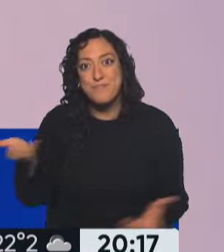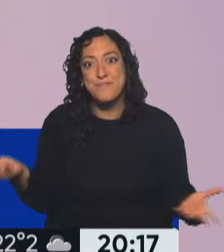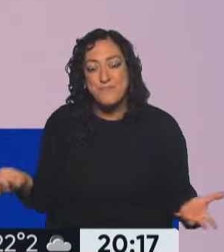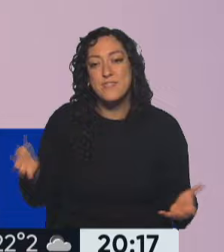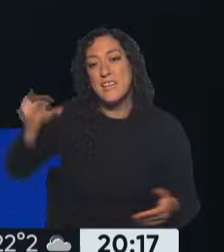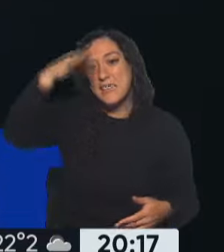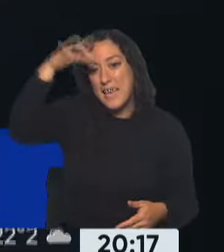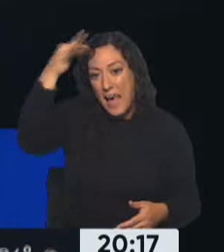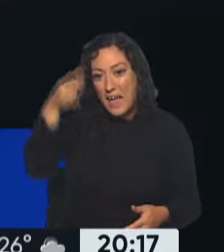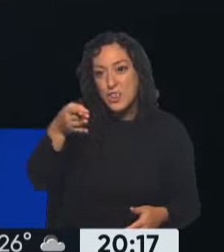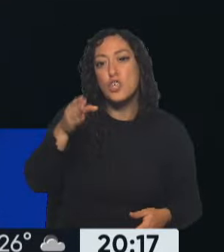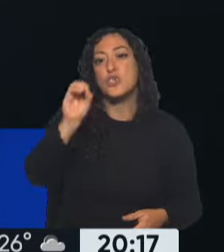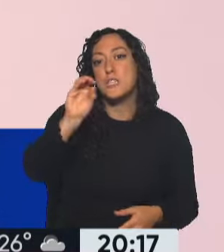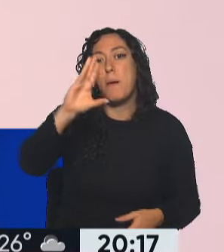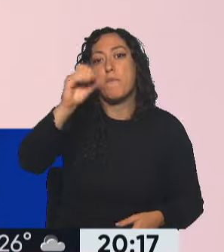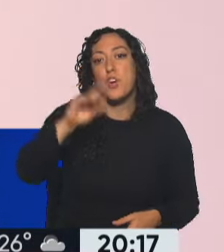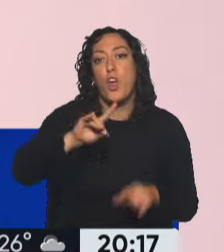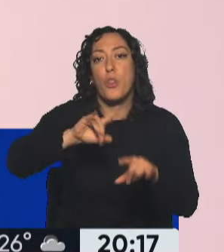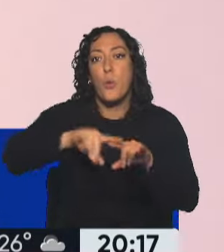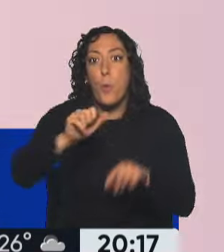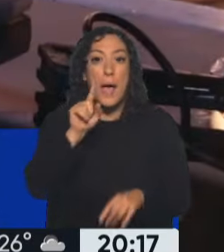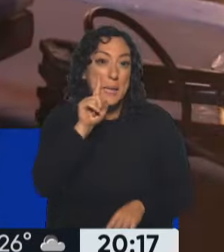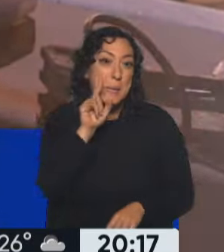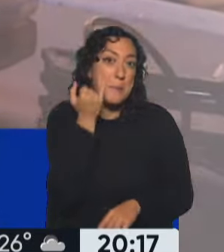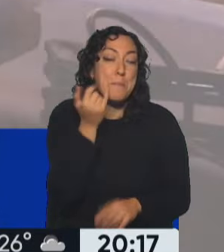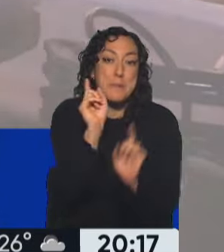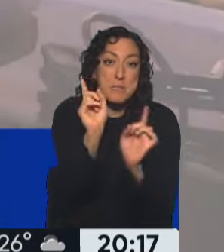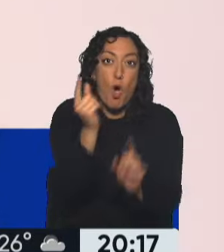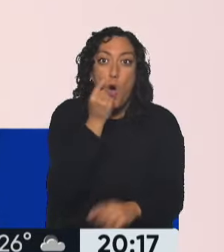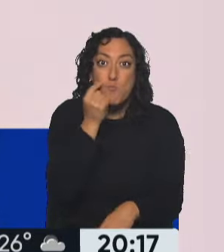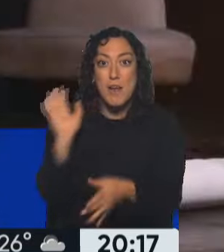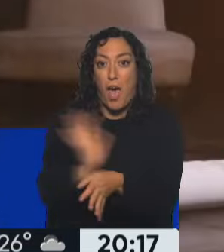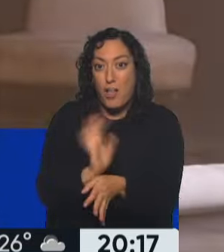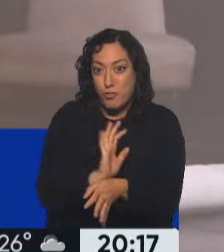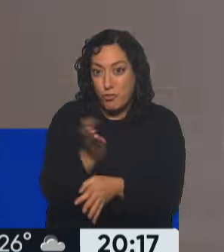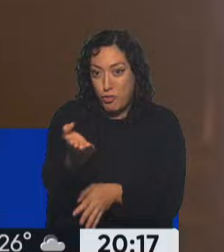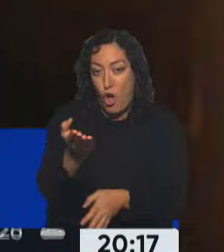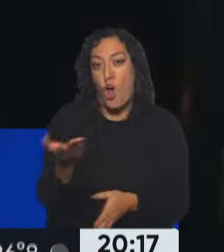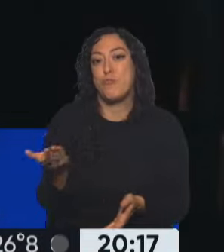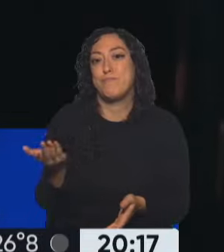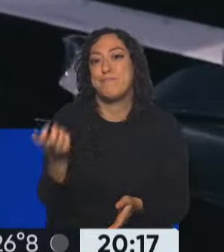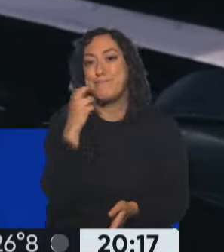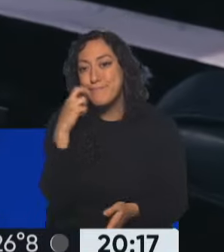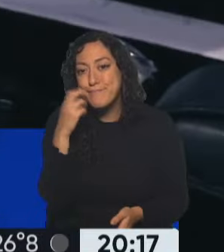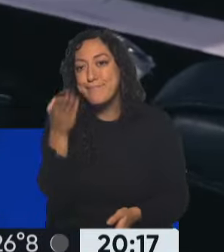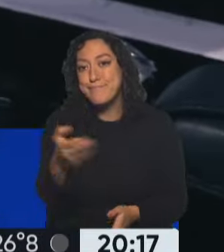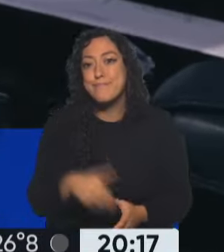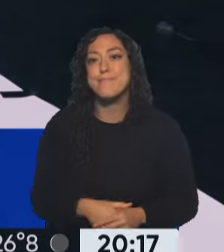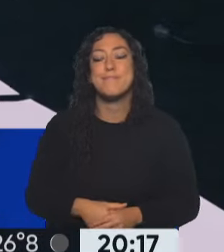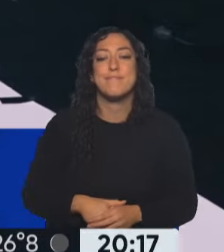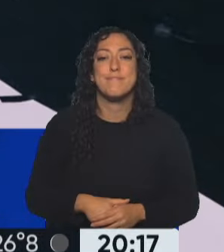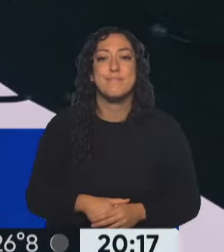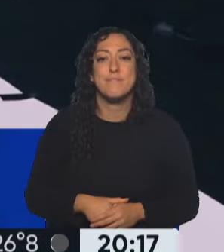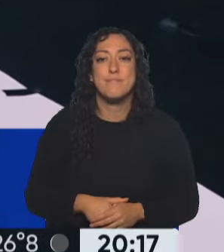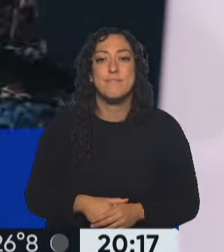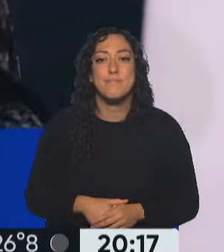Teatro Broadway? Bueno, Campi va a estar protagonizando este entrañable personaje que, bueno, ha sabido